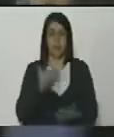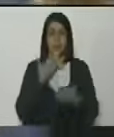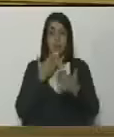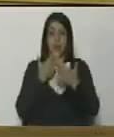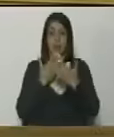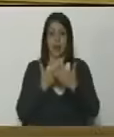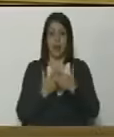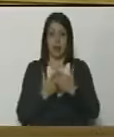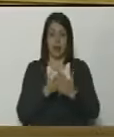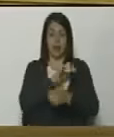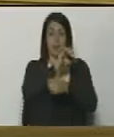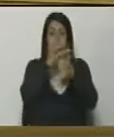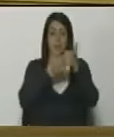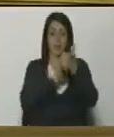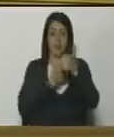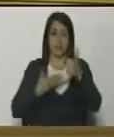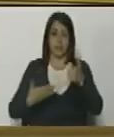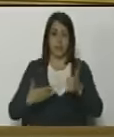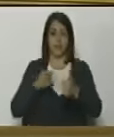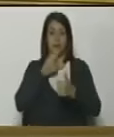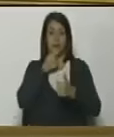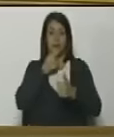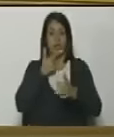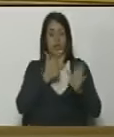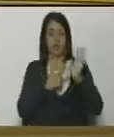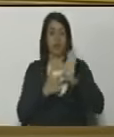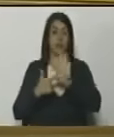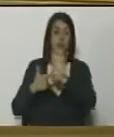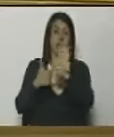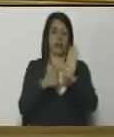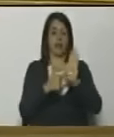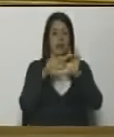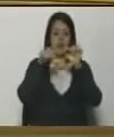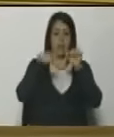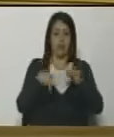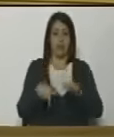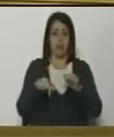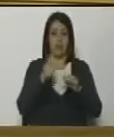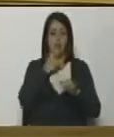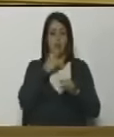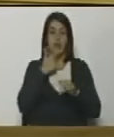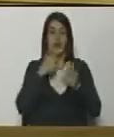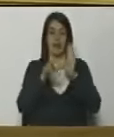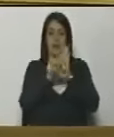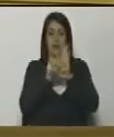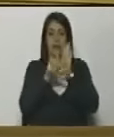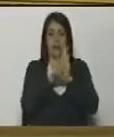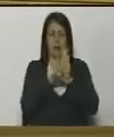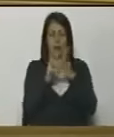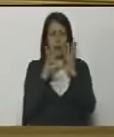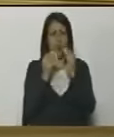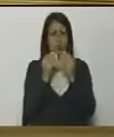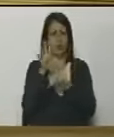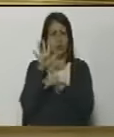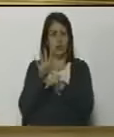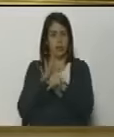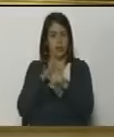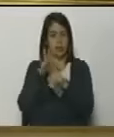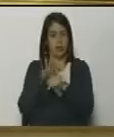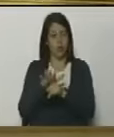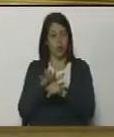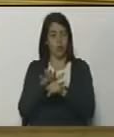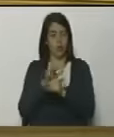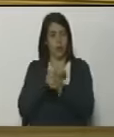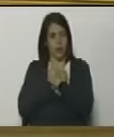Gracias, querida vicepresidenta, por la bella presentación de esta bella ley, cargada de ternura y